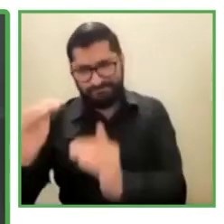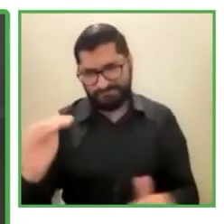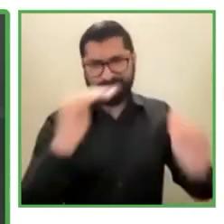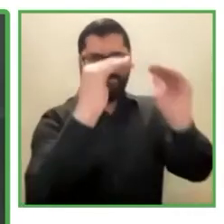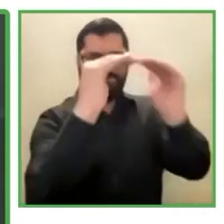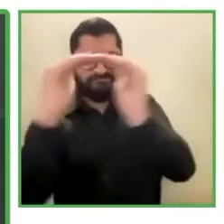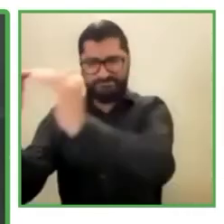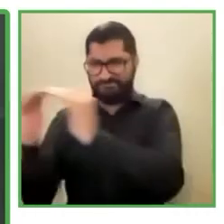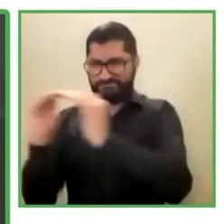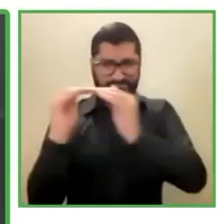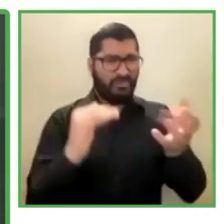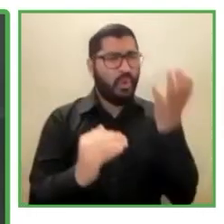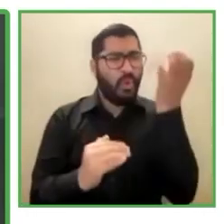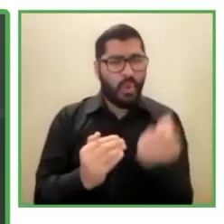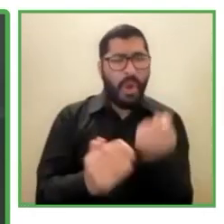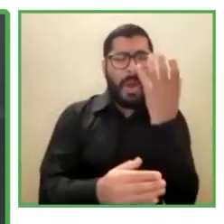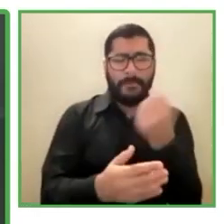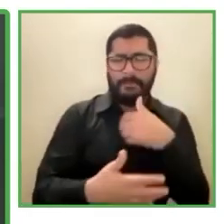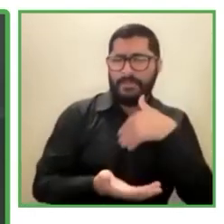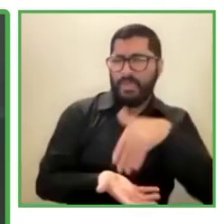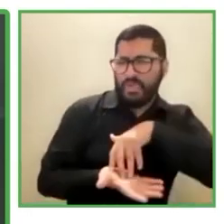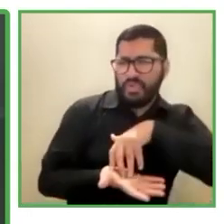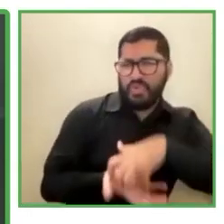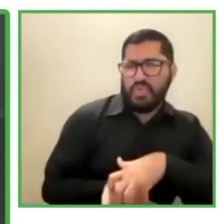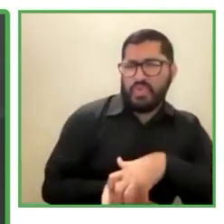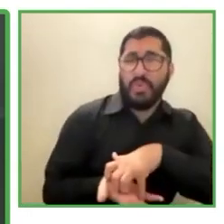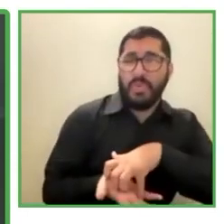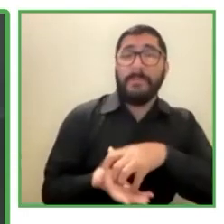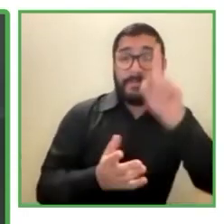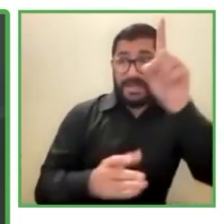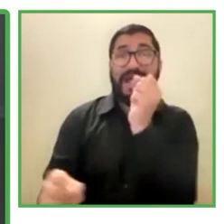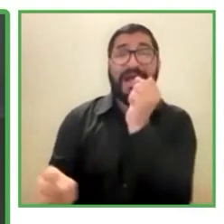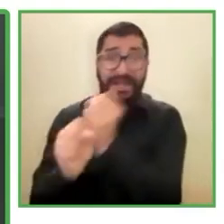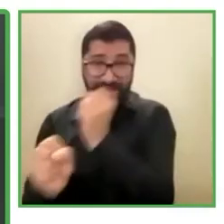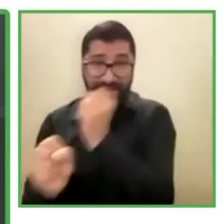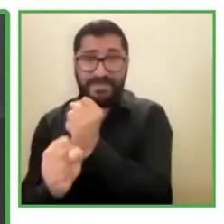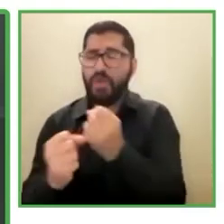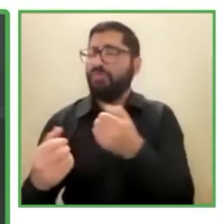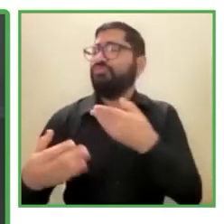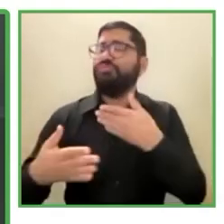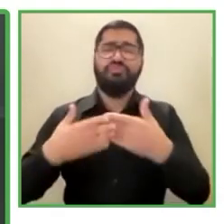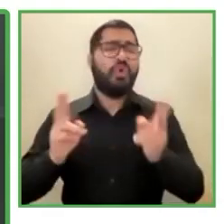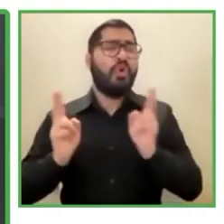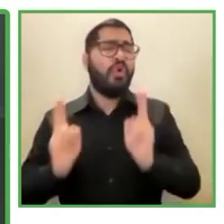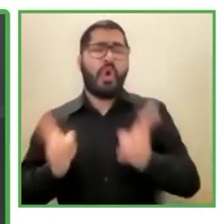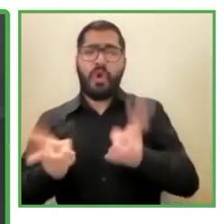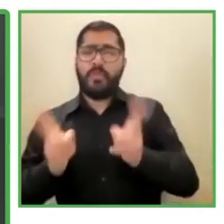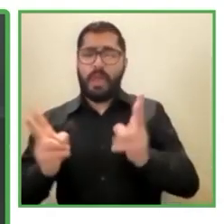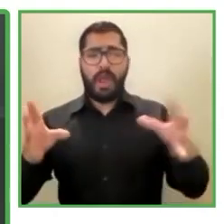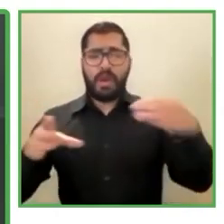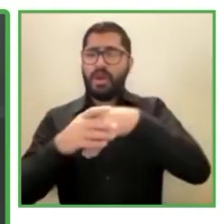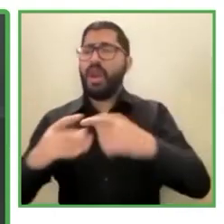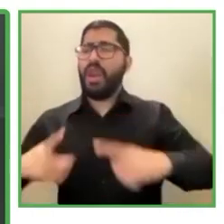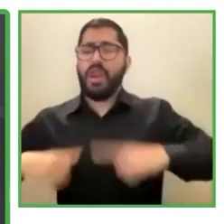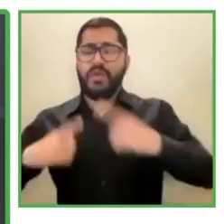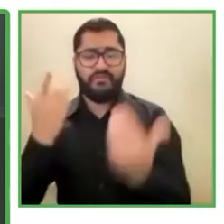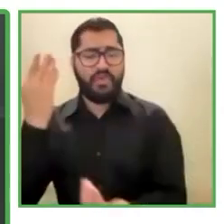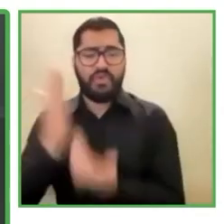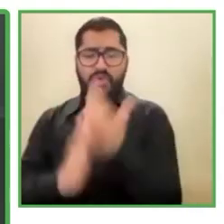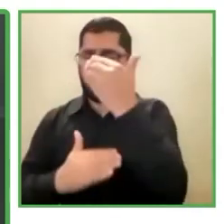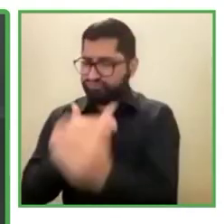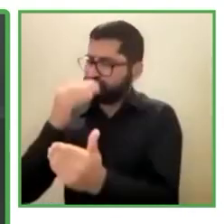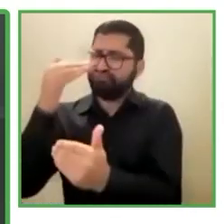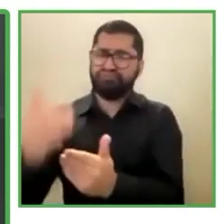ocupaciones, tanto tradicionales como las nuevas que está generando esta transformación productiva y digital en